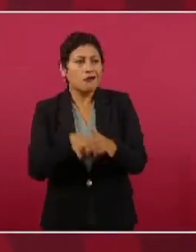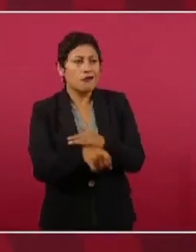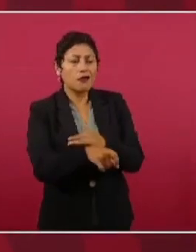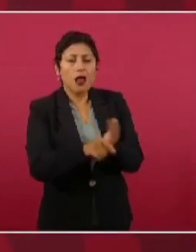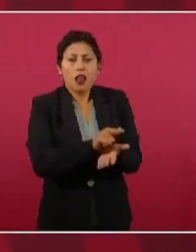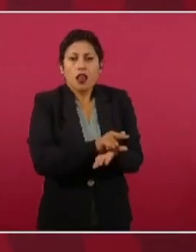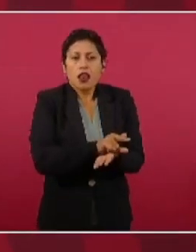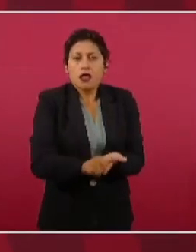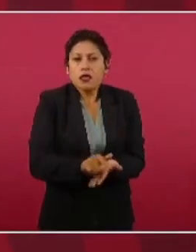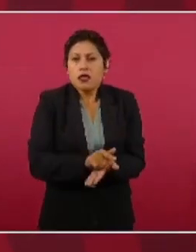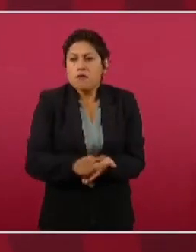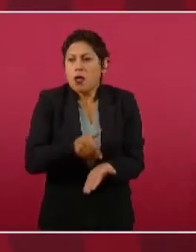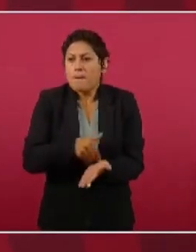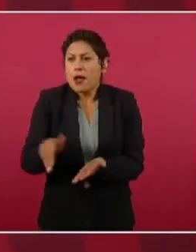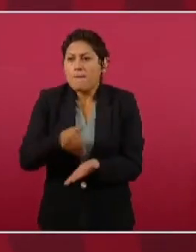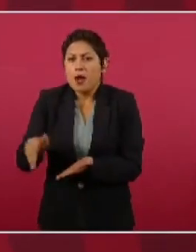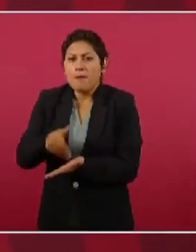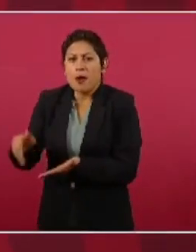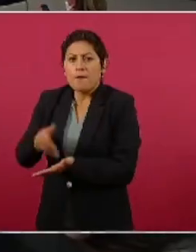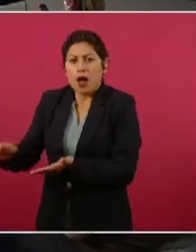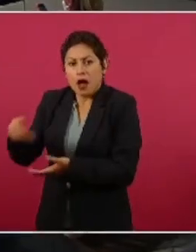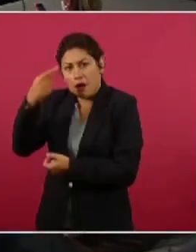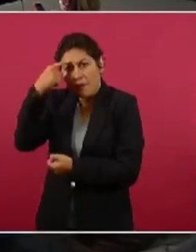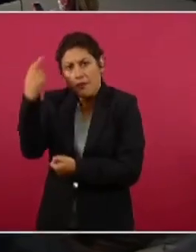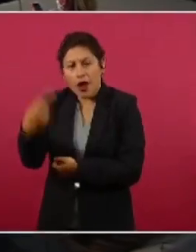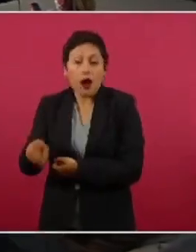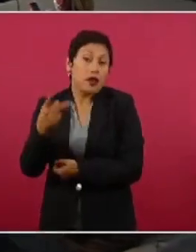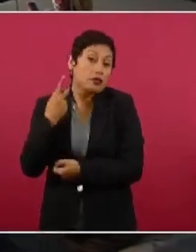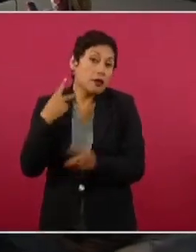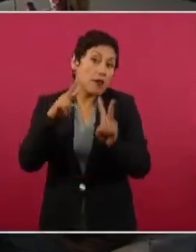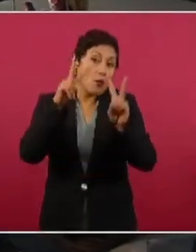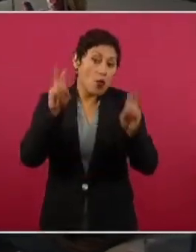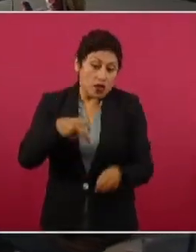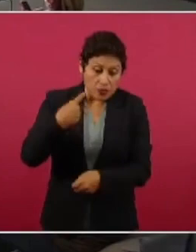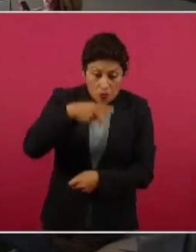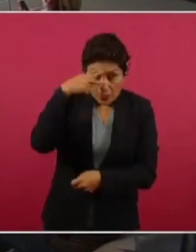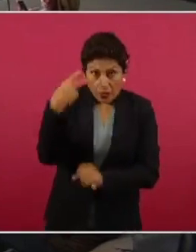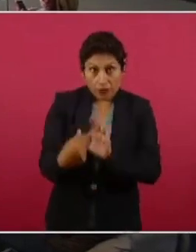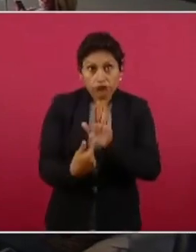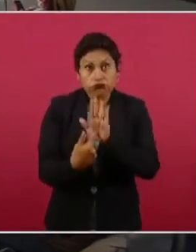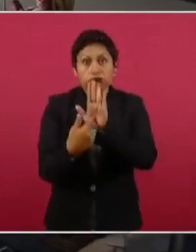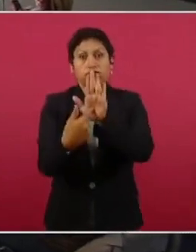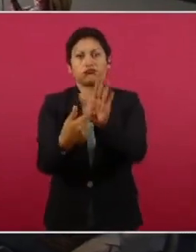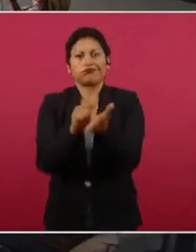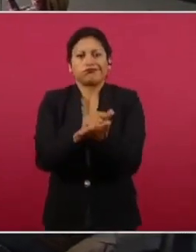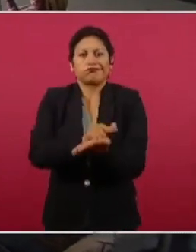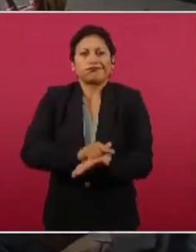que estoy haciendo. Ahora que la primera vez que